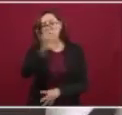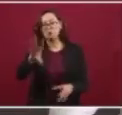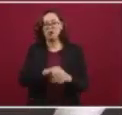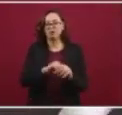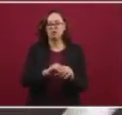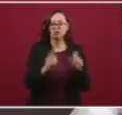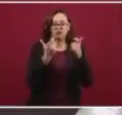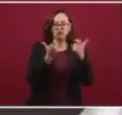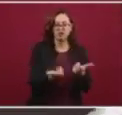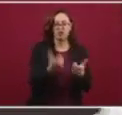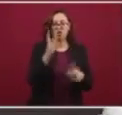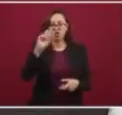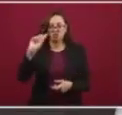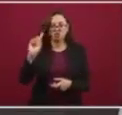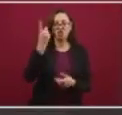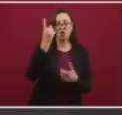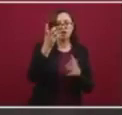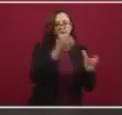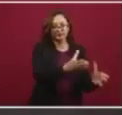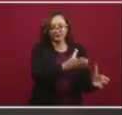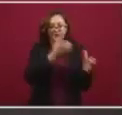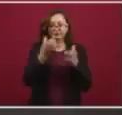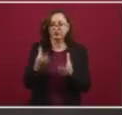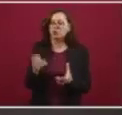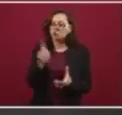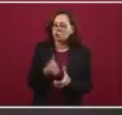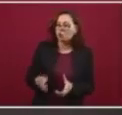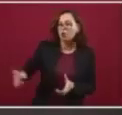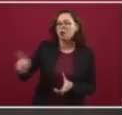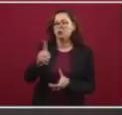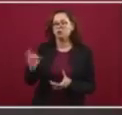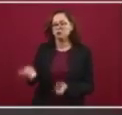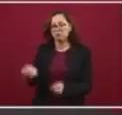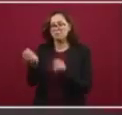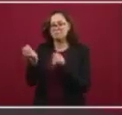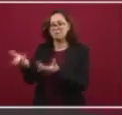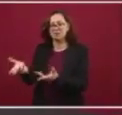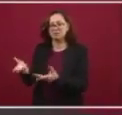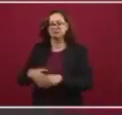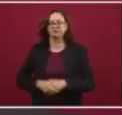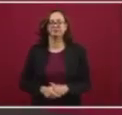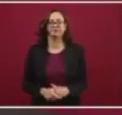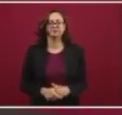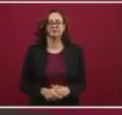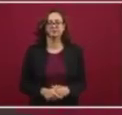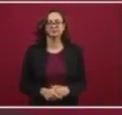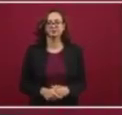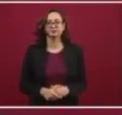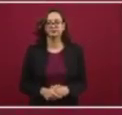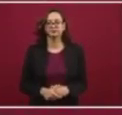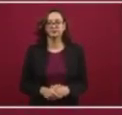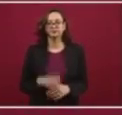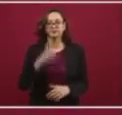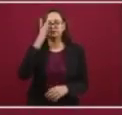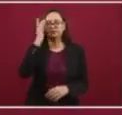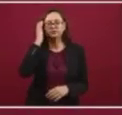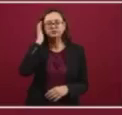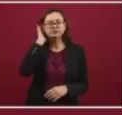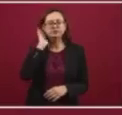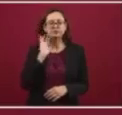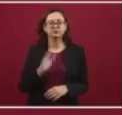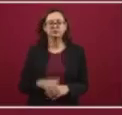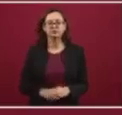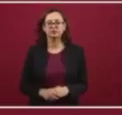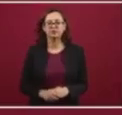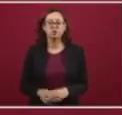recurso se entregue a los pueblos. Bueno, esto es en general la información